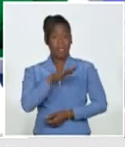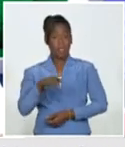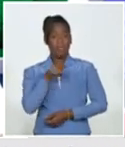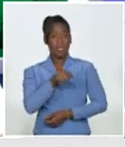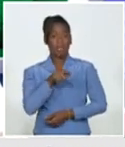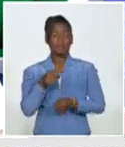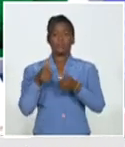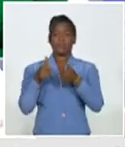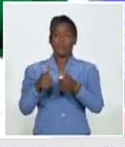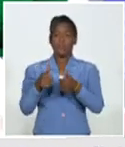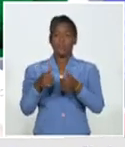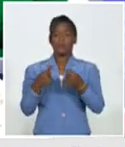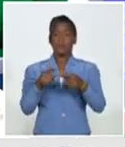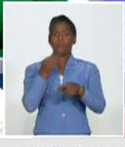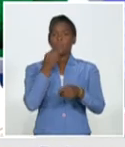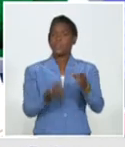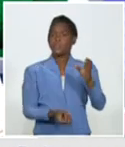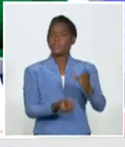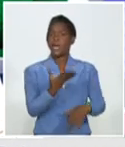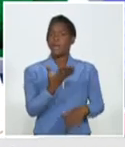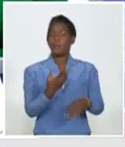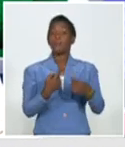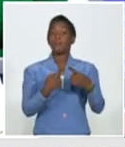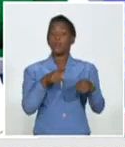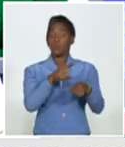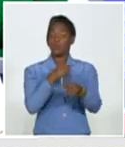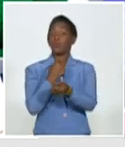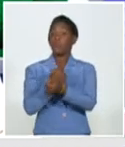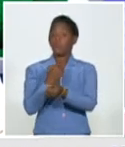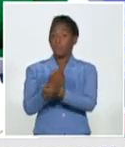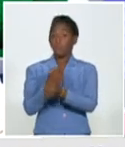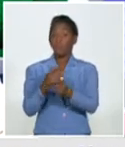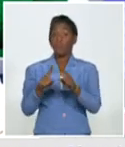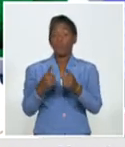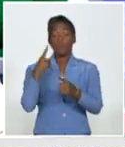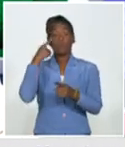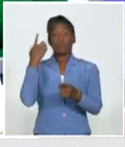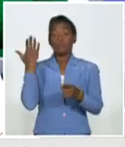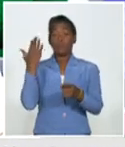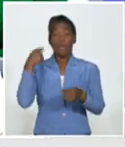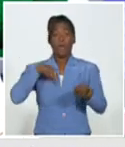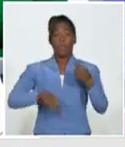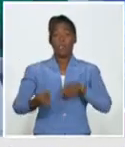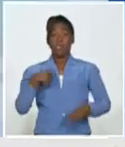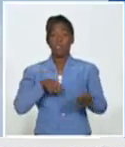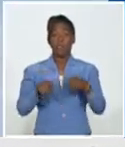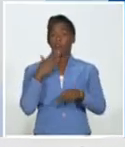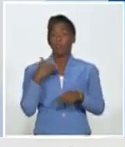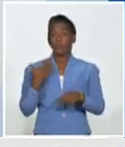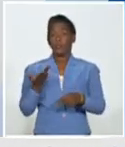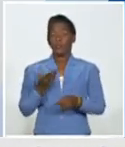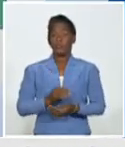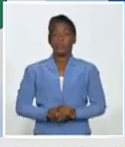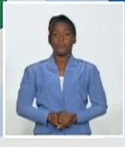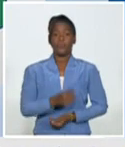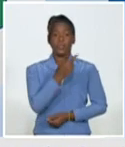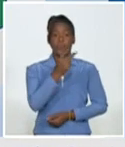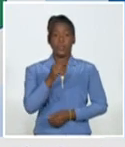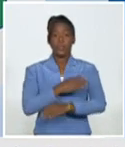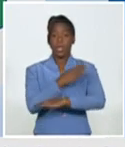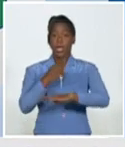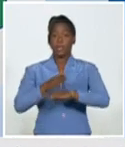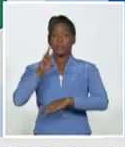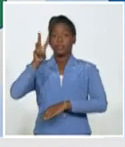su recuperación, aunque es de mucho riesgo. De 20 a 39, 267 casos.